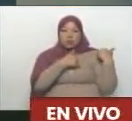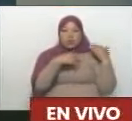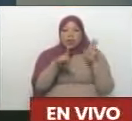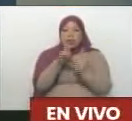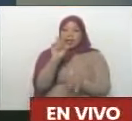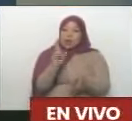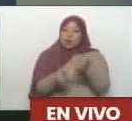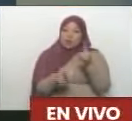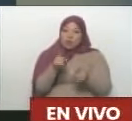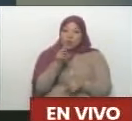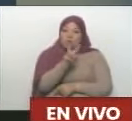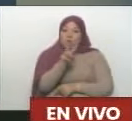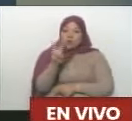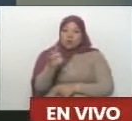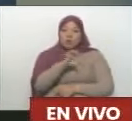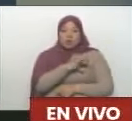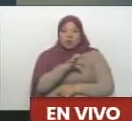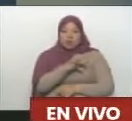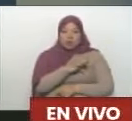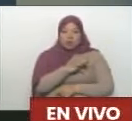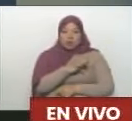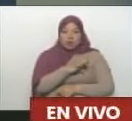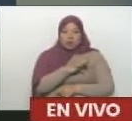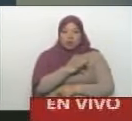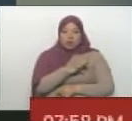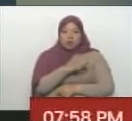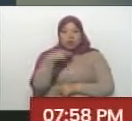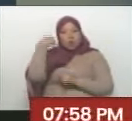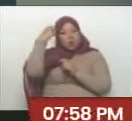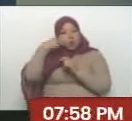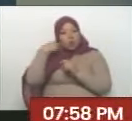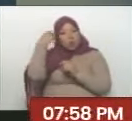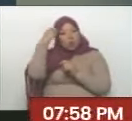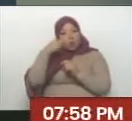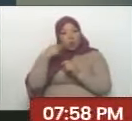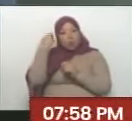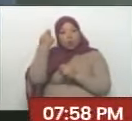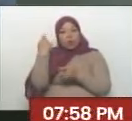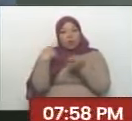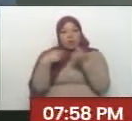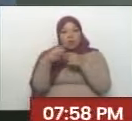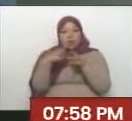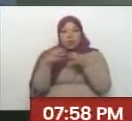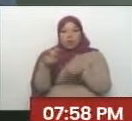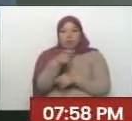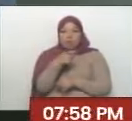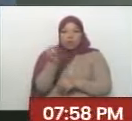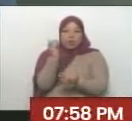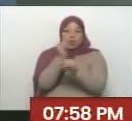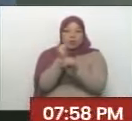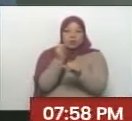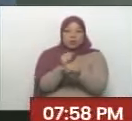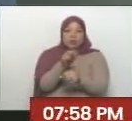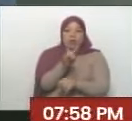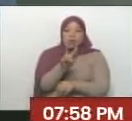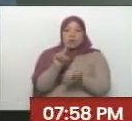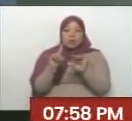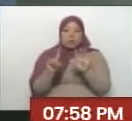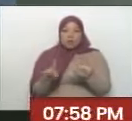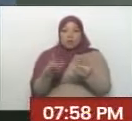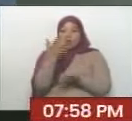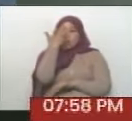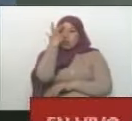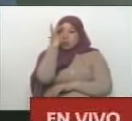algunas de estas cosas el 22 de enero. Está grabado, está en los medios, todavía se puede buscar por internet. Y el 26 de